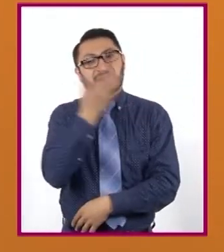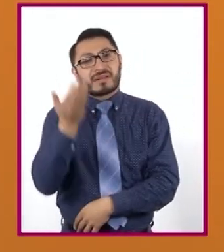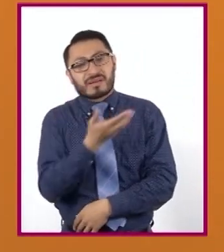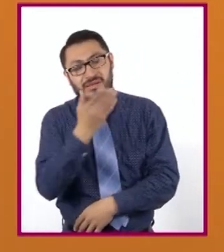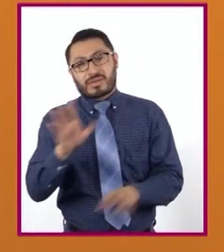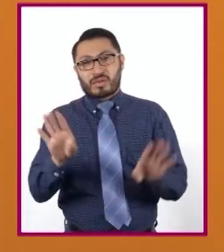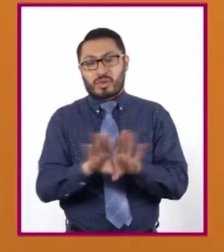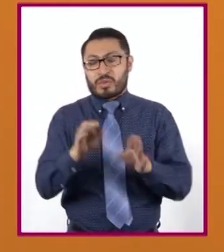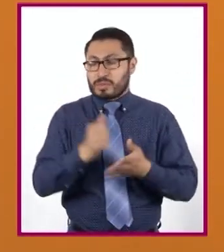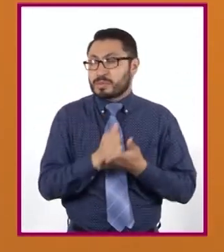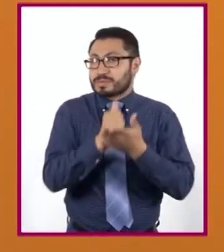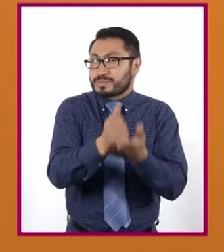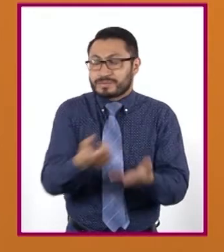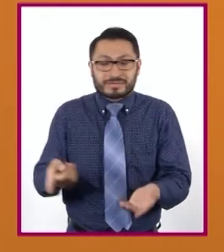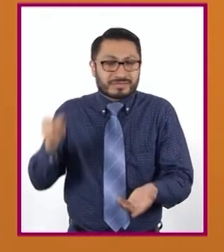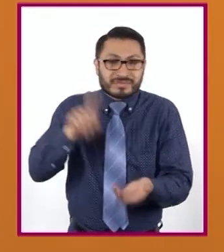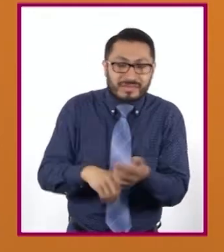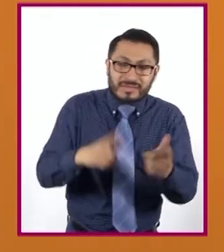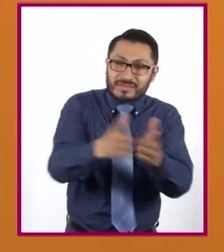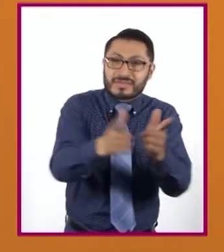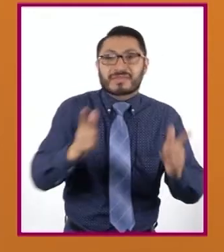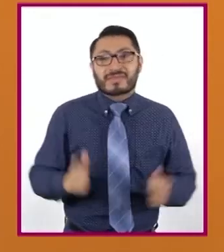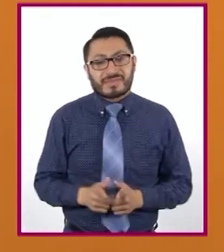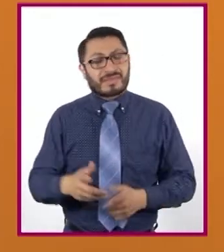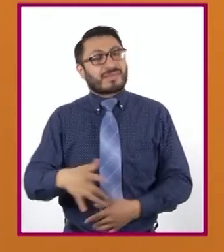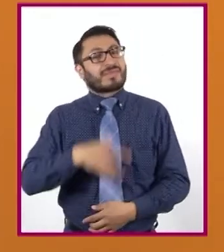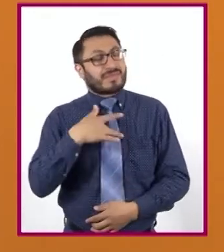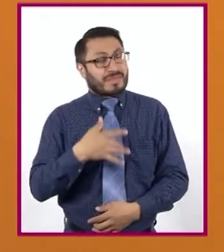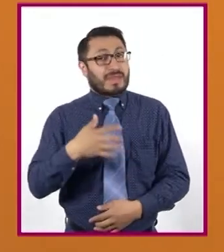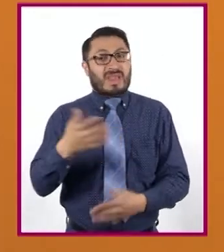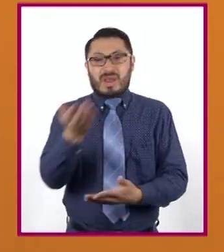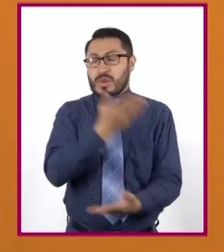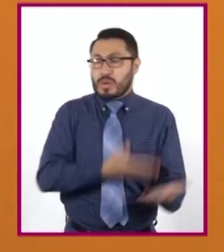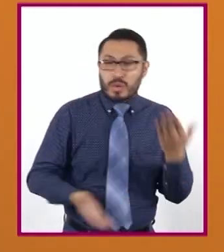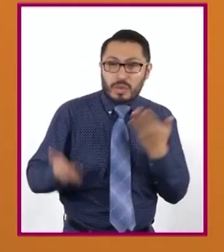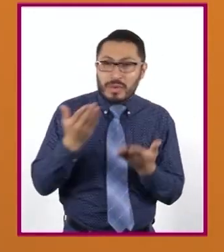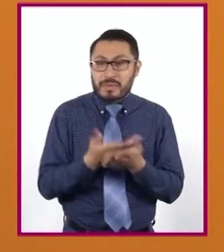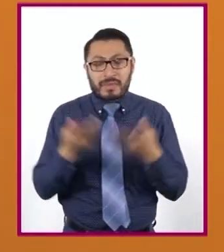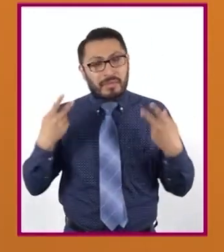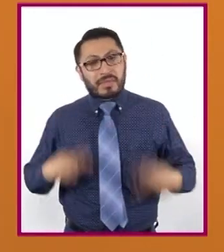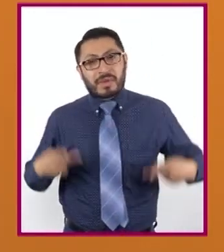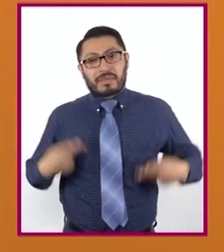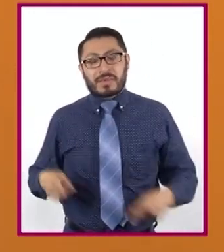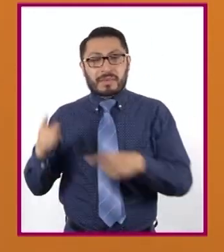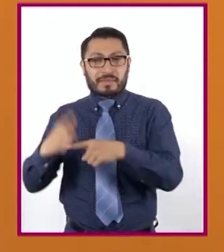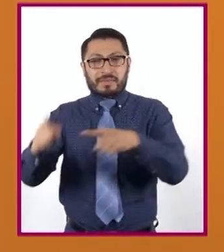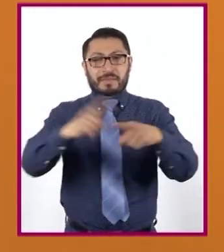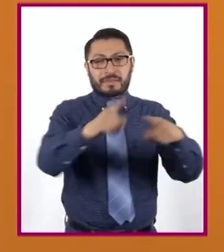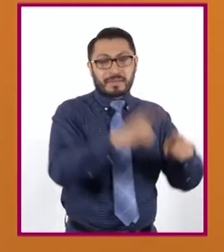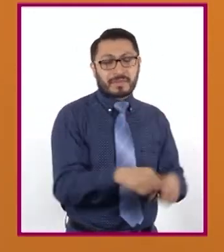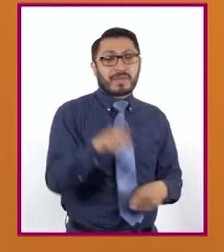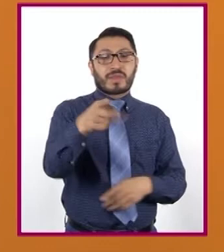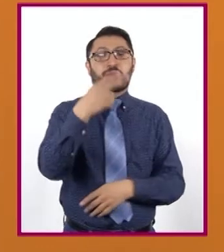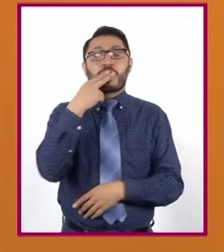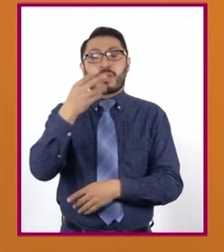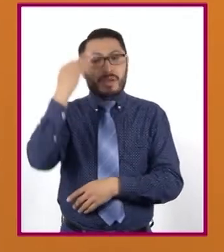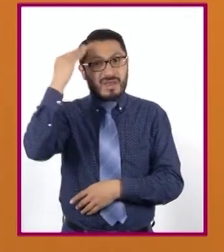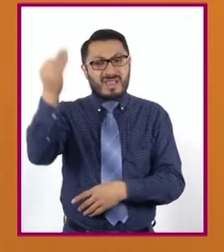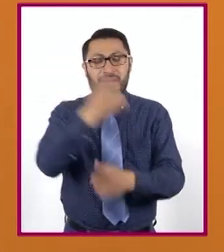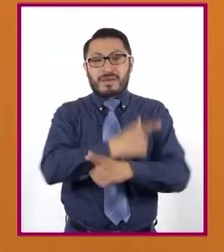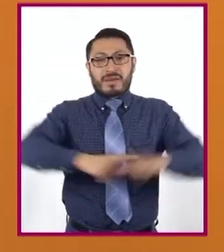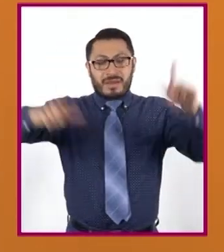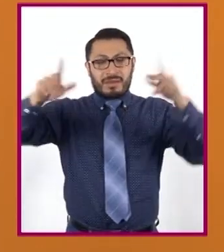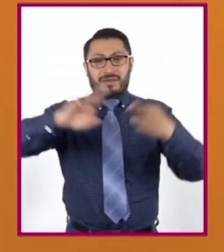identidad. Ayuda a que se sientan parte de un grupo, a que convivan con otras personas. Utilicen su tiempo libre y